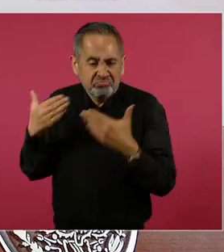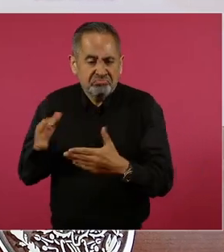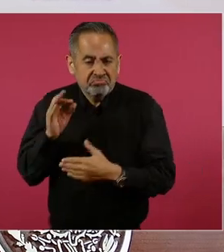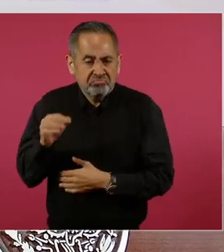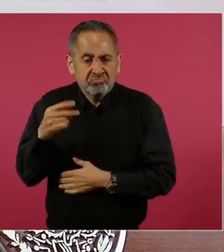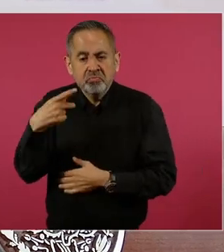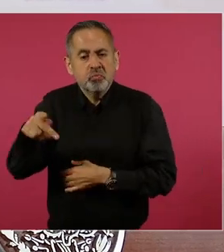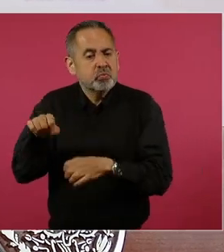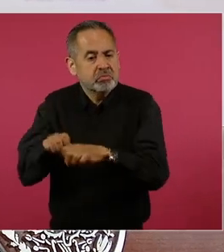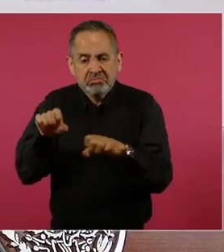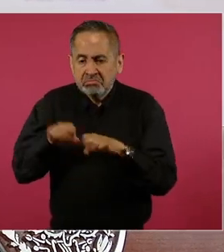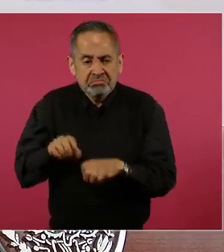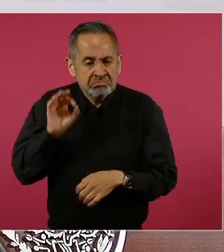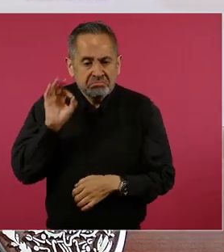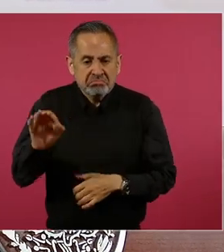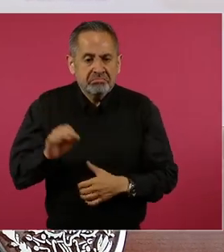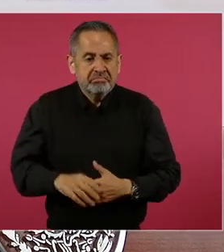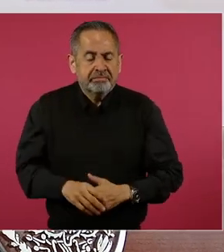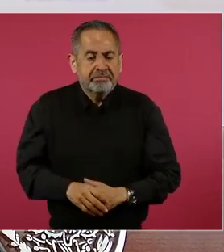tiene.